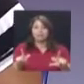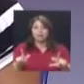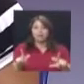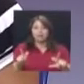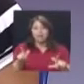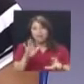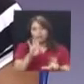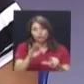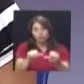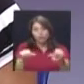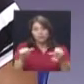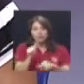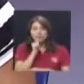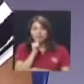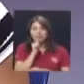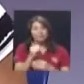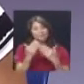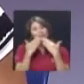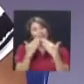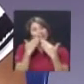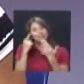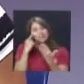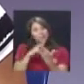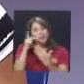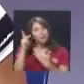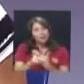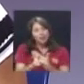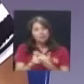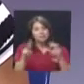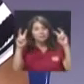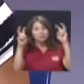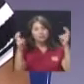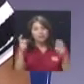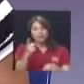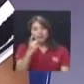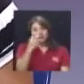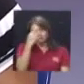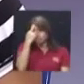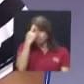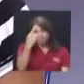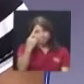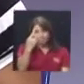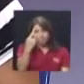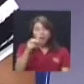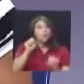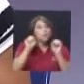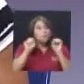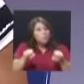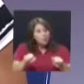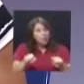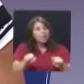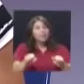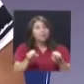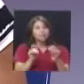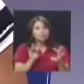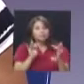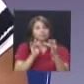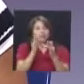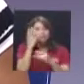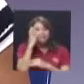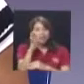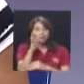esfera privada muchas gracias por acompañarnos en irreverencias puede escribirnos a nuestro facebook y